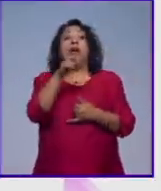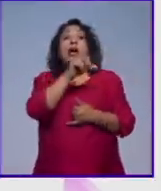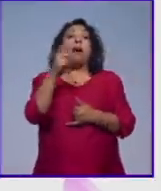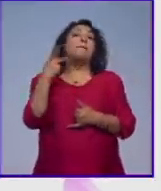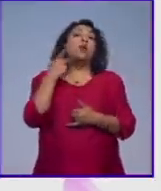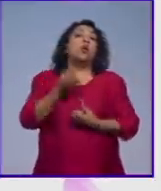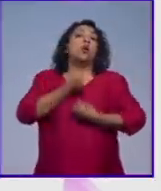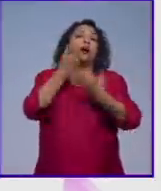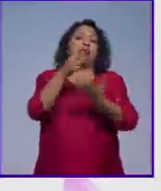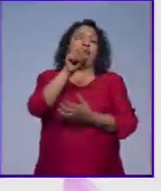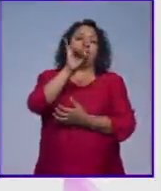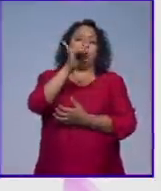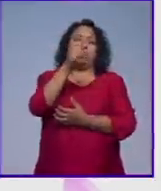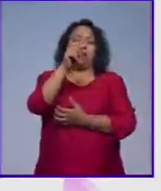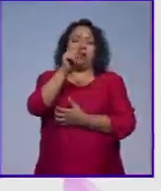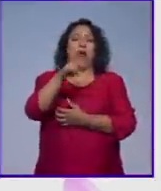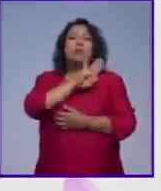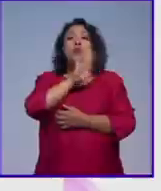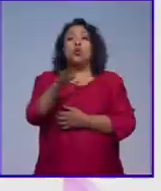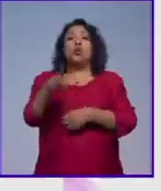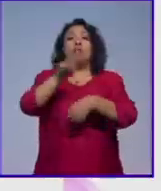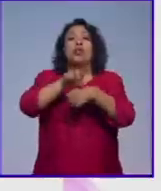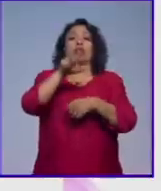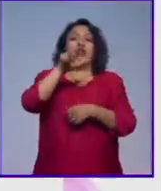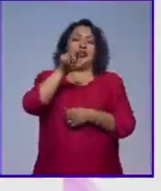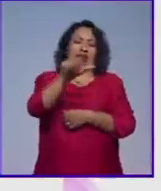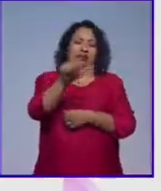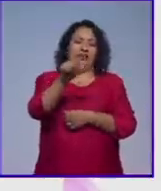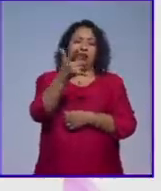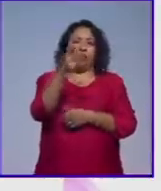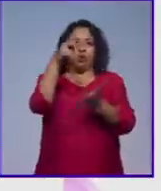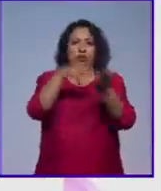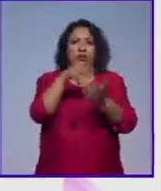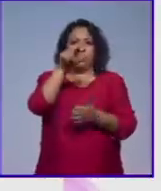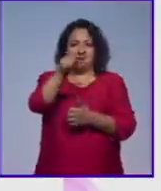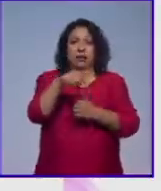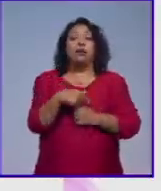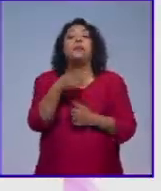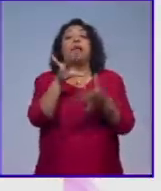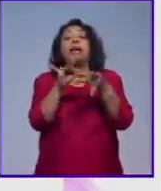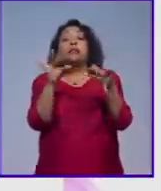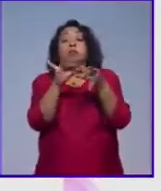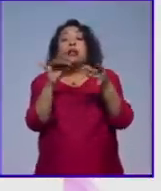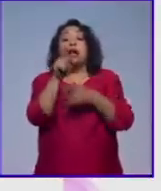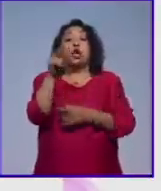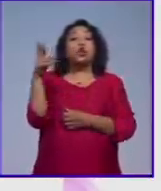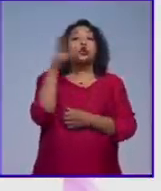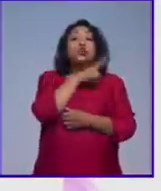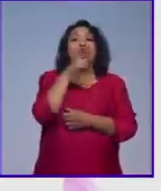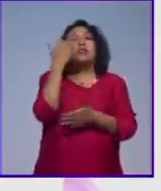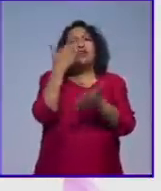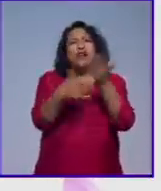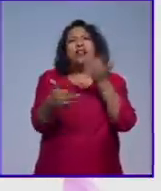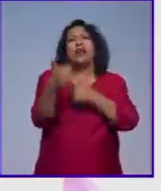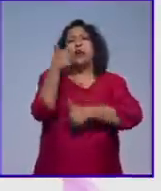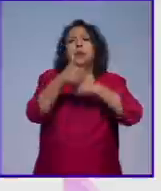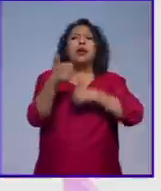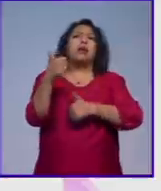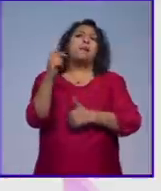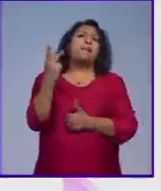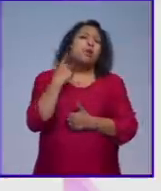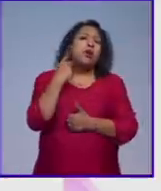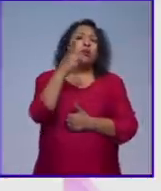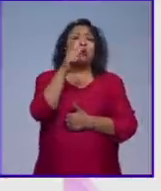ruso Dmitry Prigov, quien murió el 16 de julio de 2007. Explicaron que en Rusia hay una falta de competencia política y